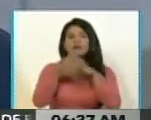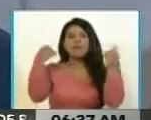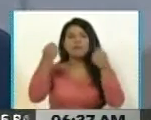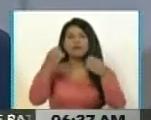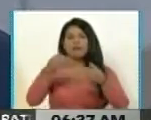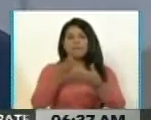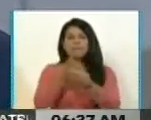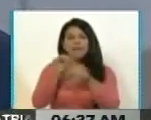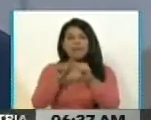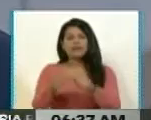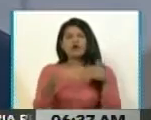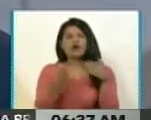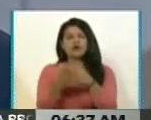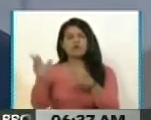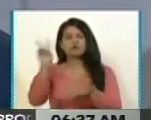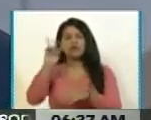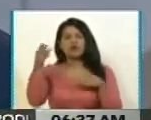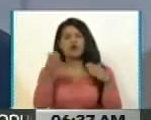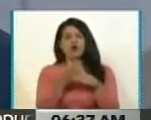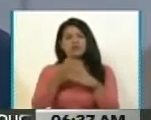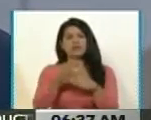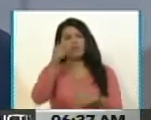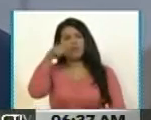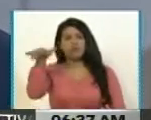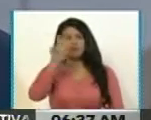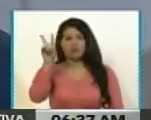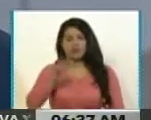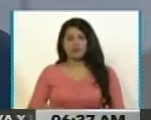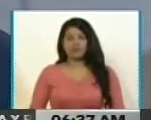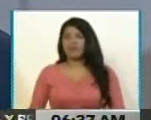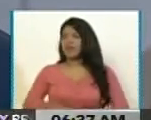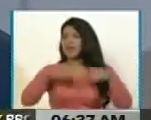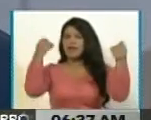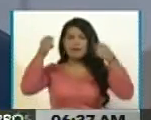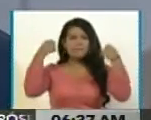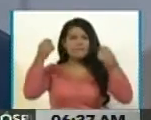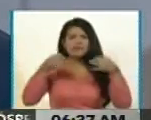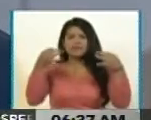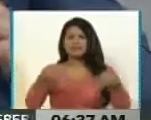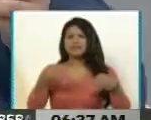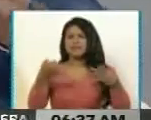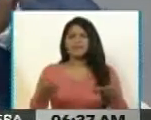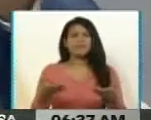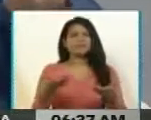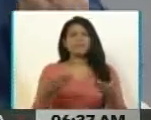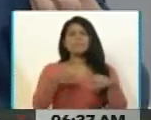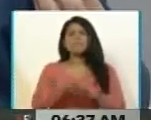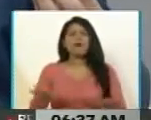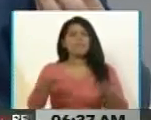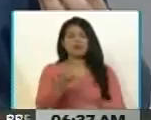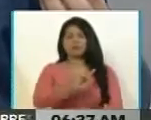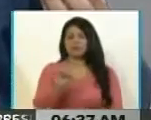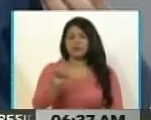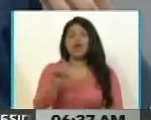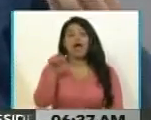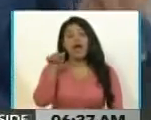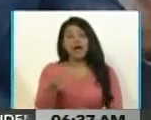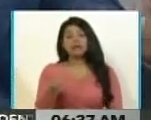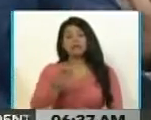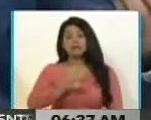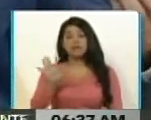Bolivariana y contra el pueblo venezolano. Esa campaña permanente no cesa, Esther, y es justamente donde se conecta